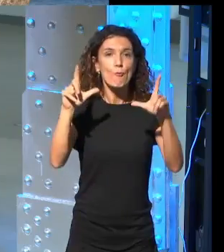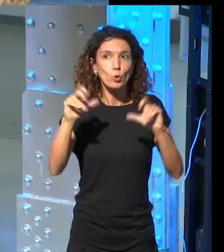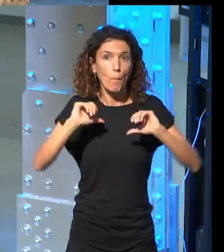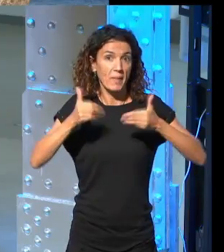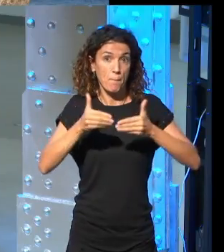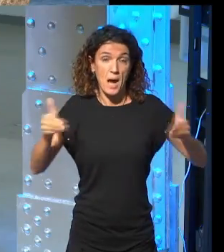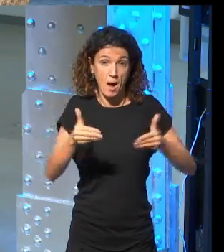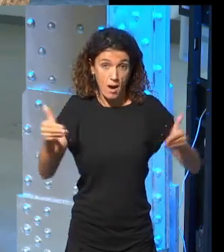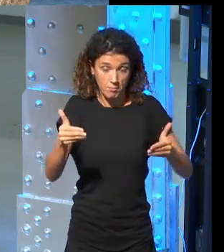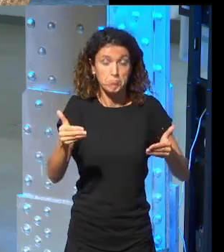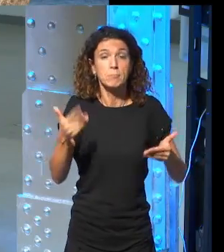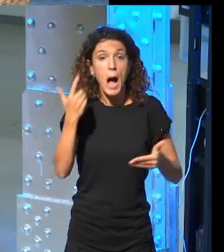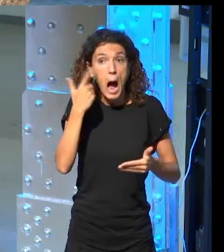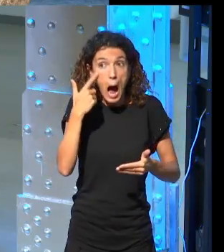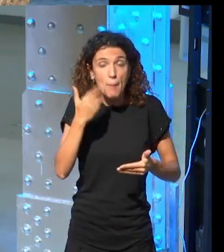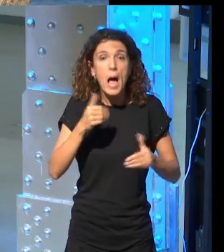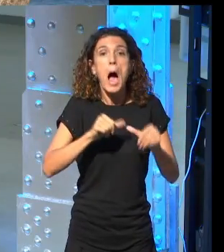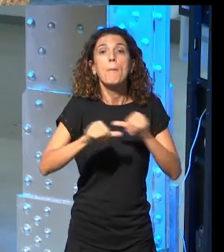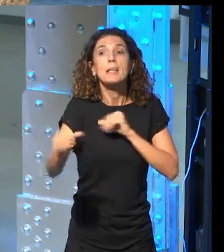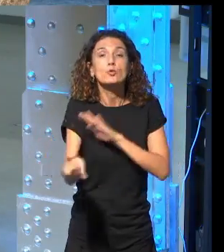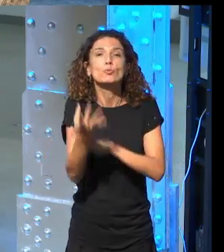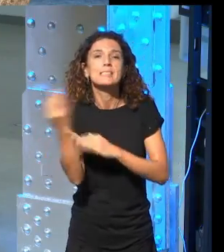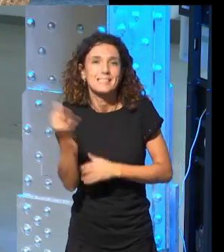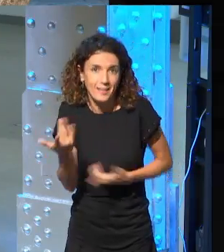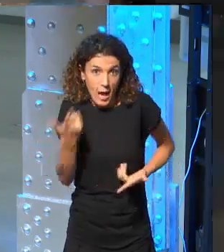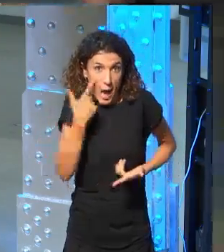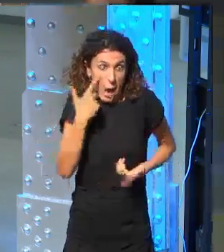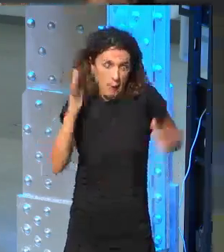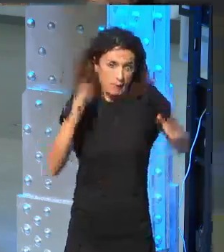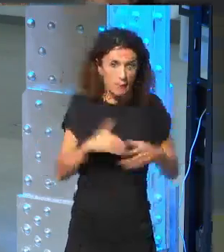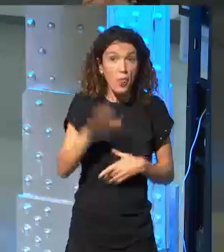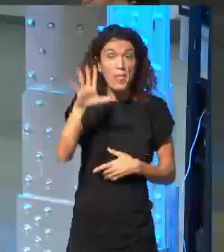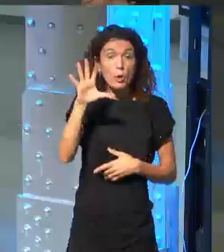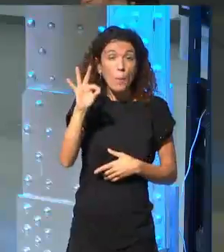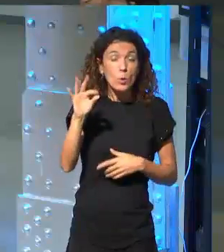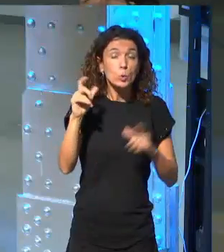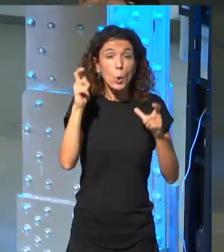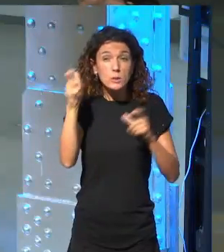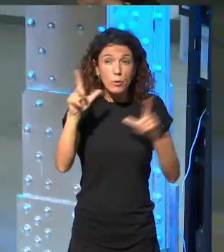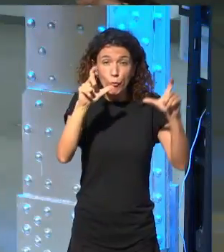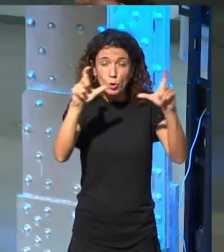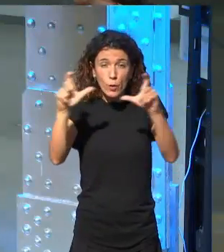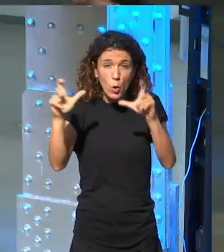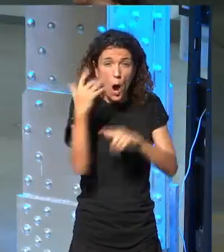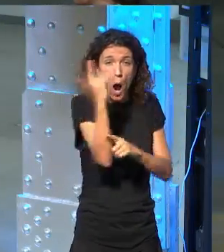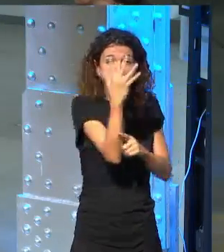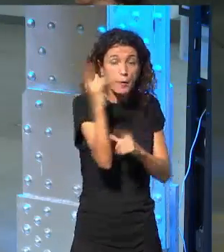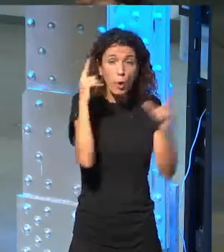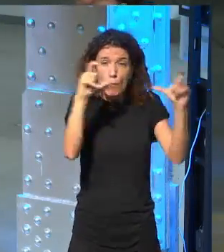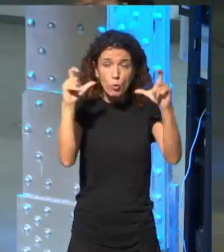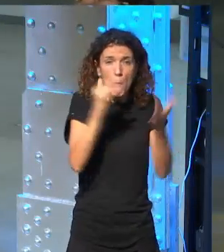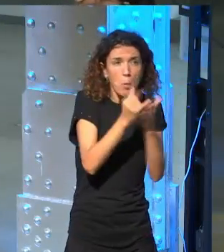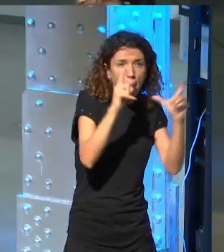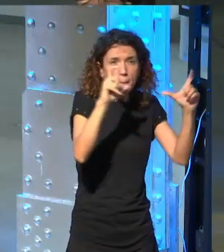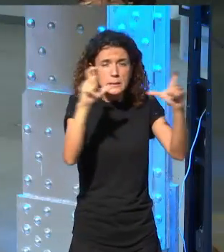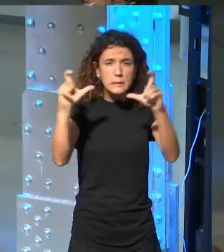arranque, vamos a ver qué sale aquí, ¿no? Estuve... O sea, no es que estuviera 5 minutos fotografiando esos dos árboles, pero sí que estuve probando un poco